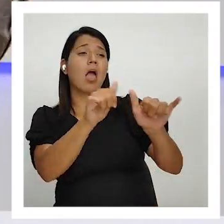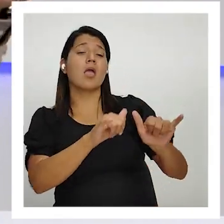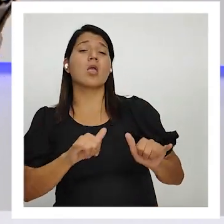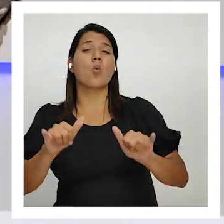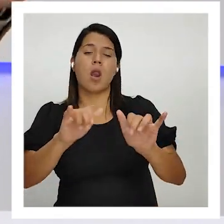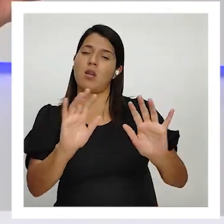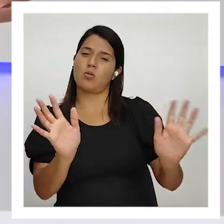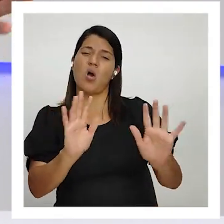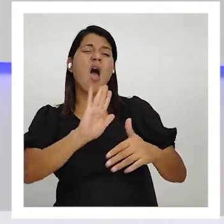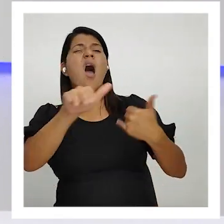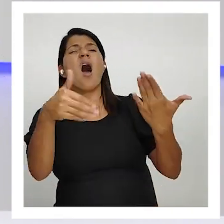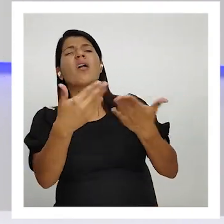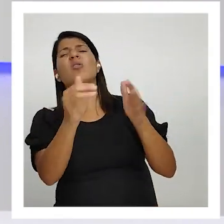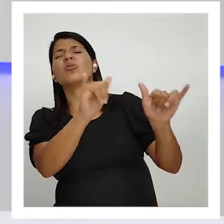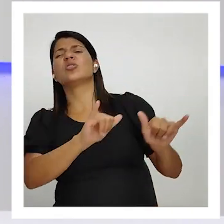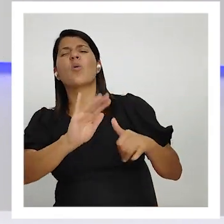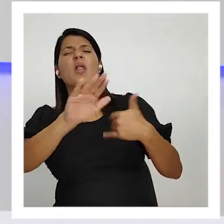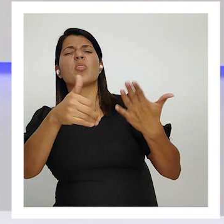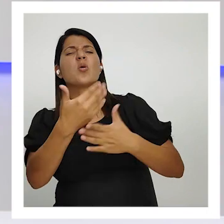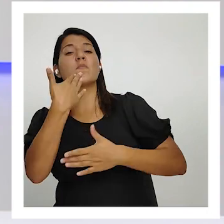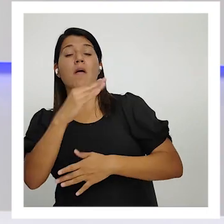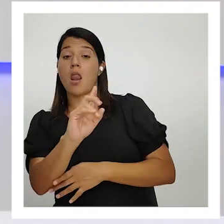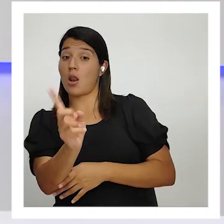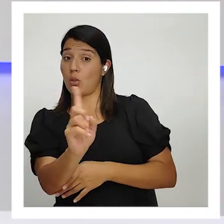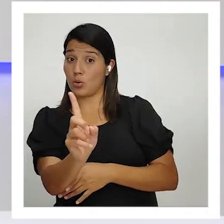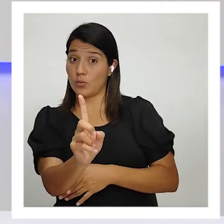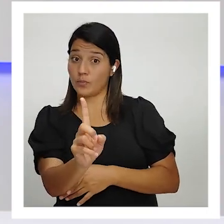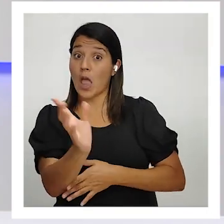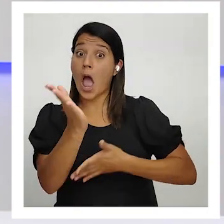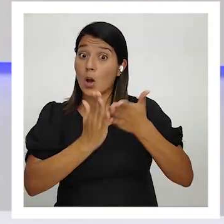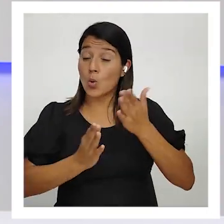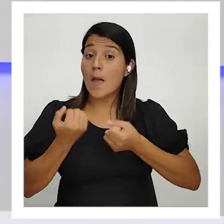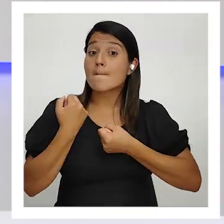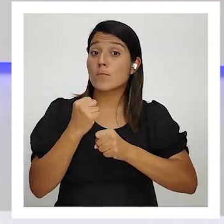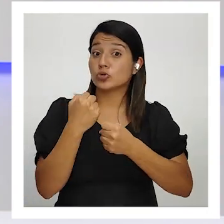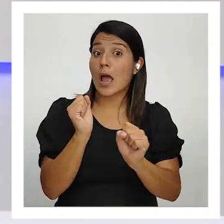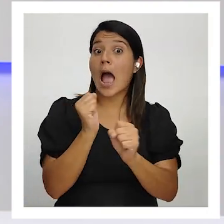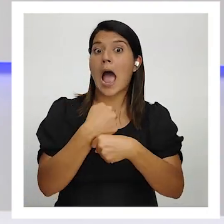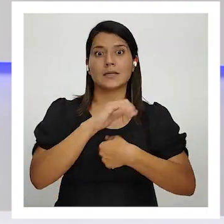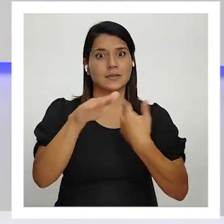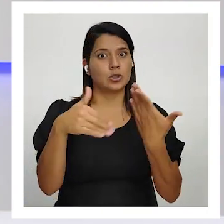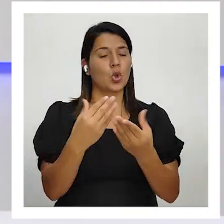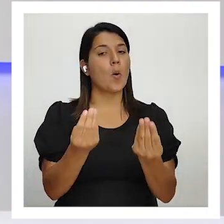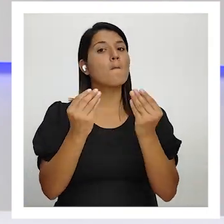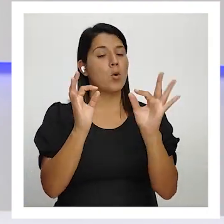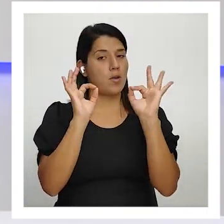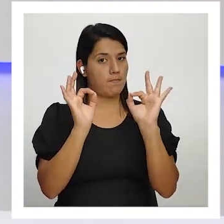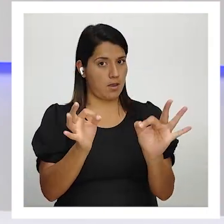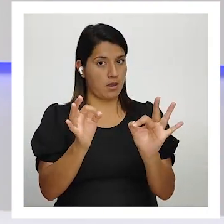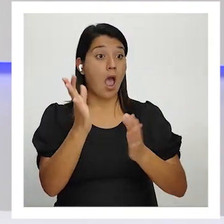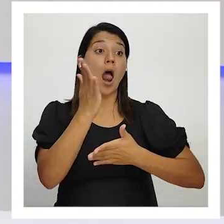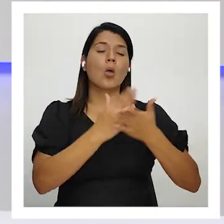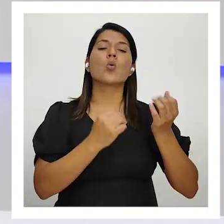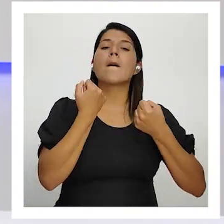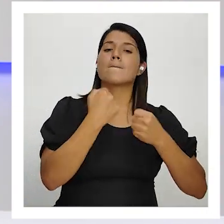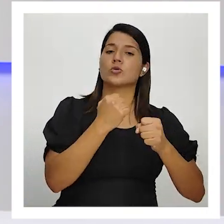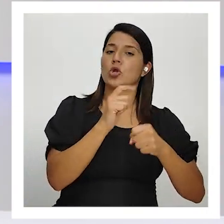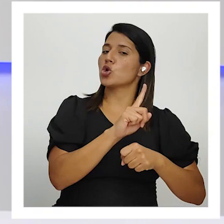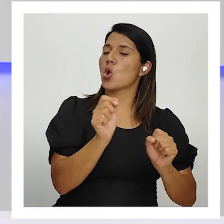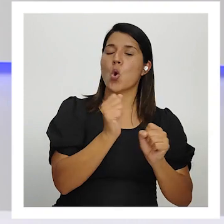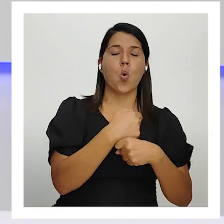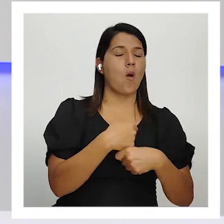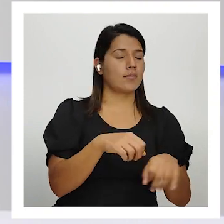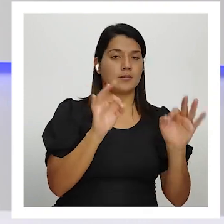son iguales, todos son malísimos. No, no, no. Hay municipalidades que están haciendo las cosas muy bien y hay municipalidades que no las están haciendo tan